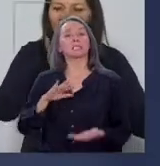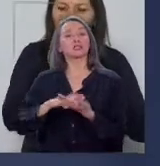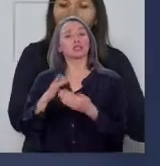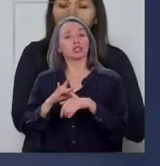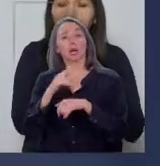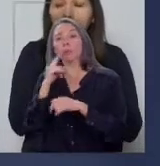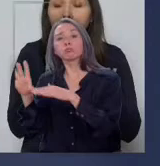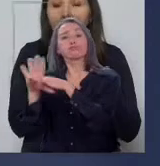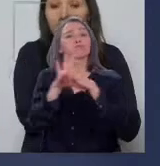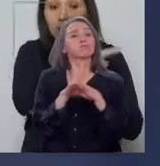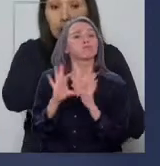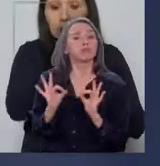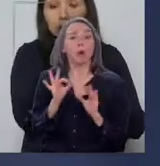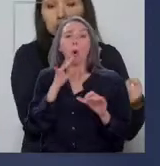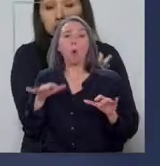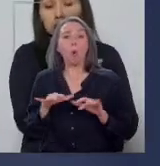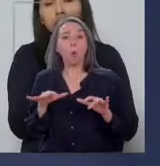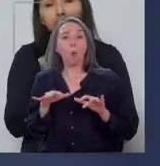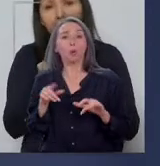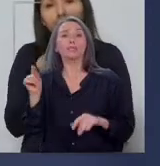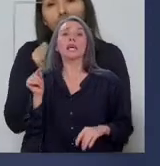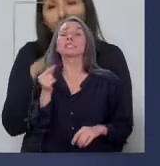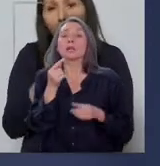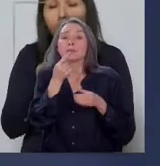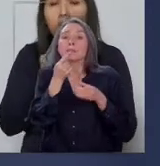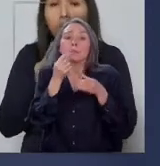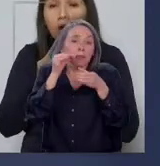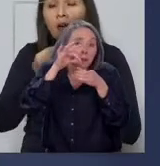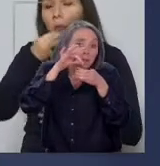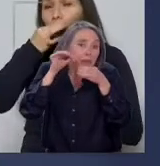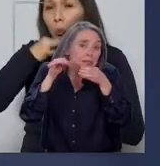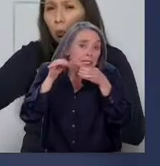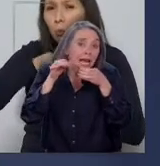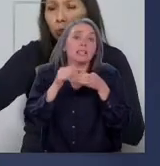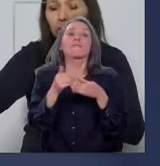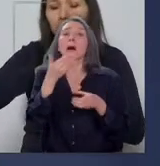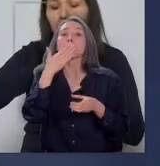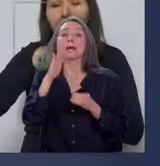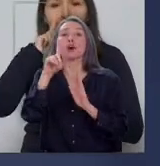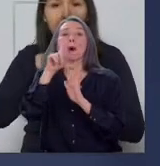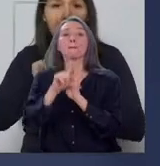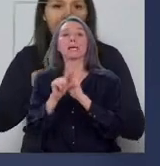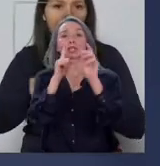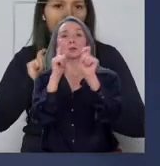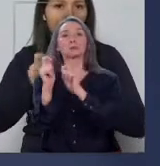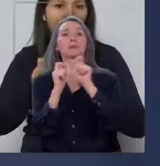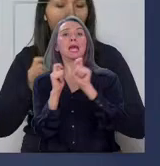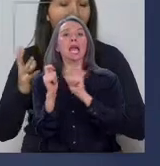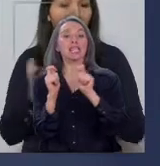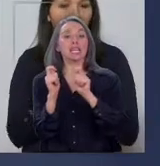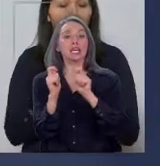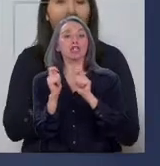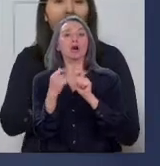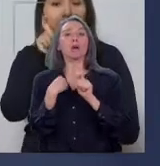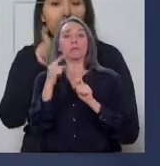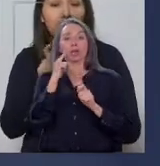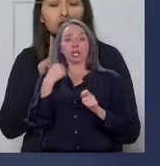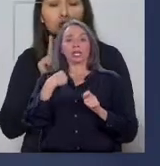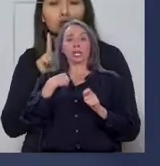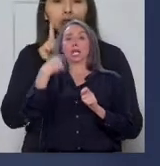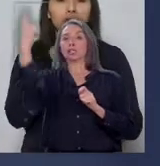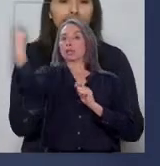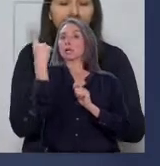que usar el test de saliva es mucho más eficiente menos riesgoso para la que toman la muestra